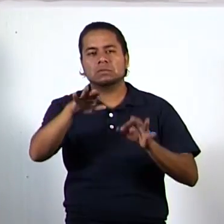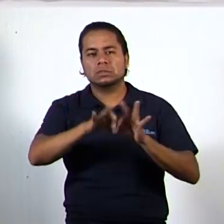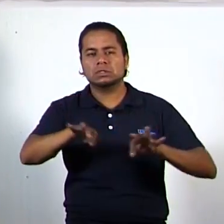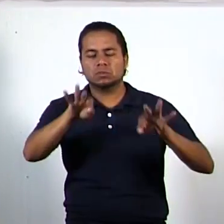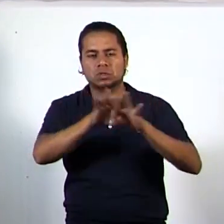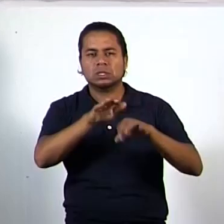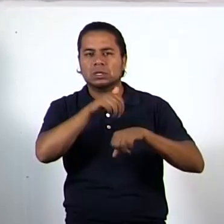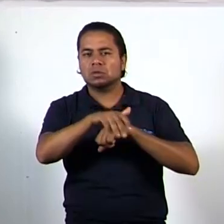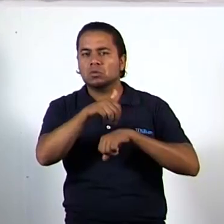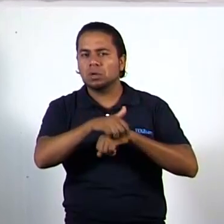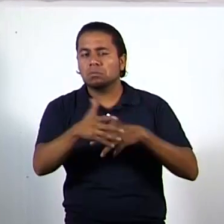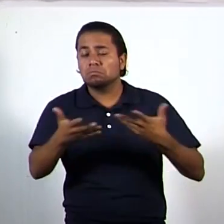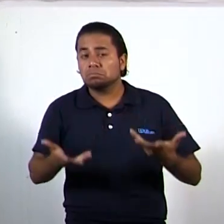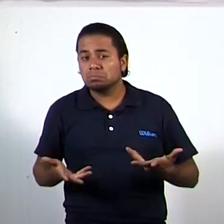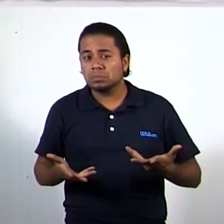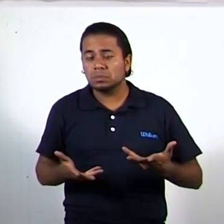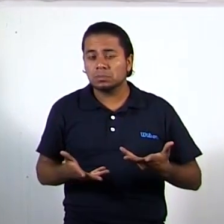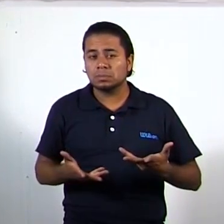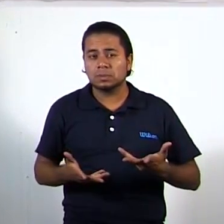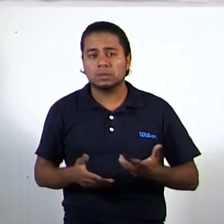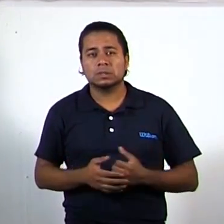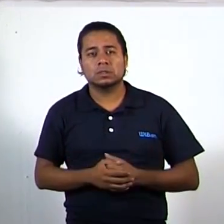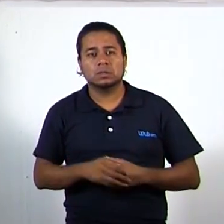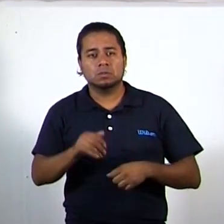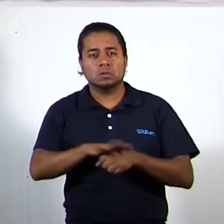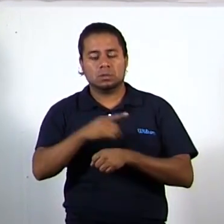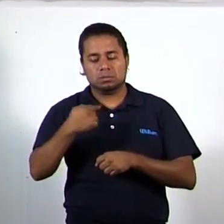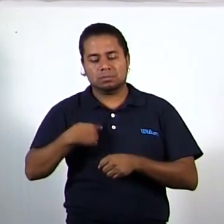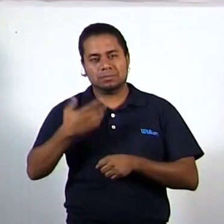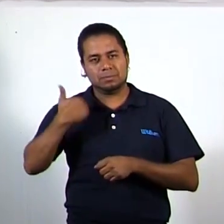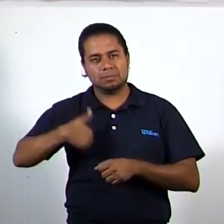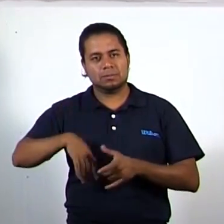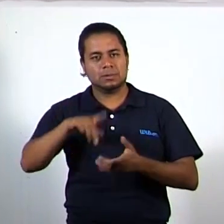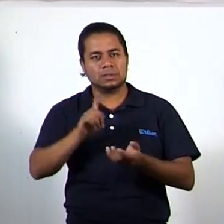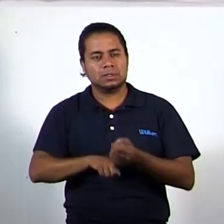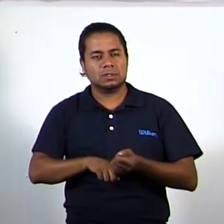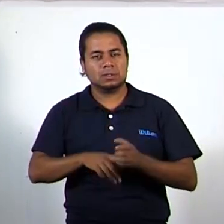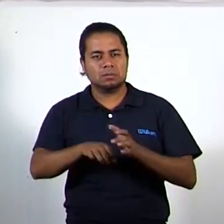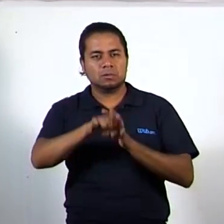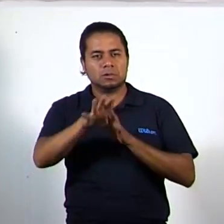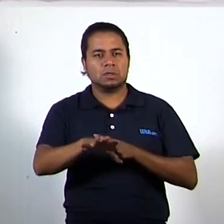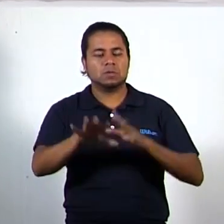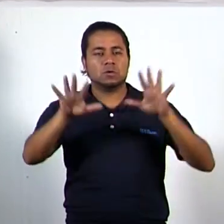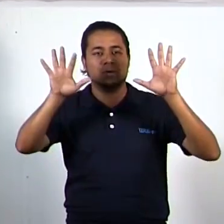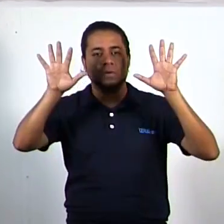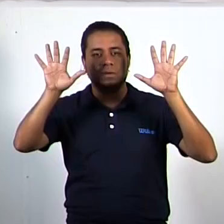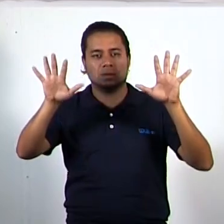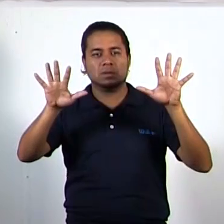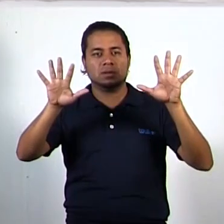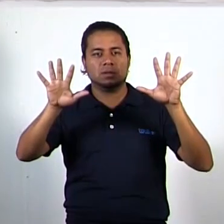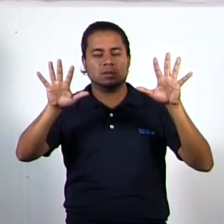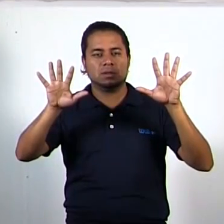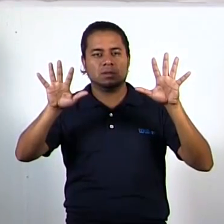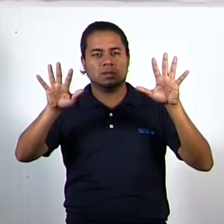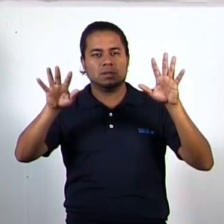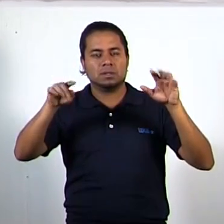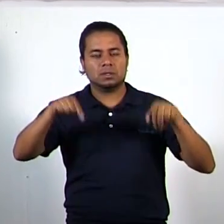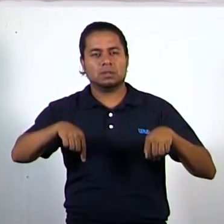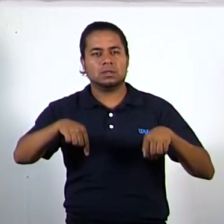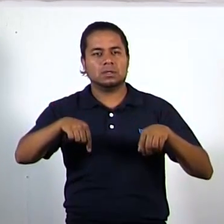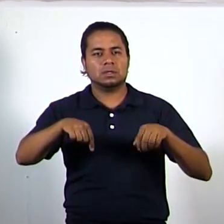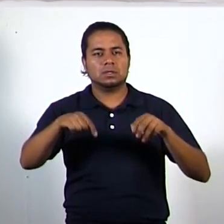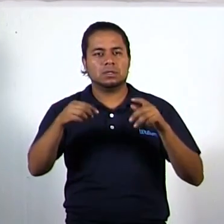importante? Sí, porque se representa en nosotros mismos. Si juntamos los 10 dedos de nuestras manos más los 10